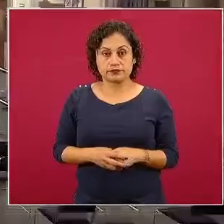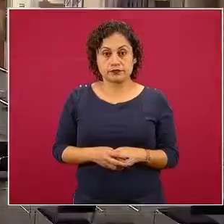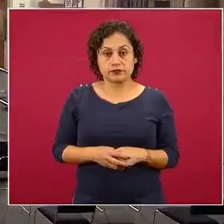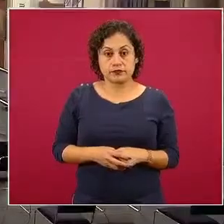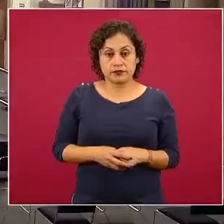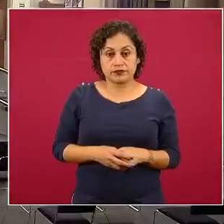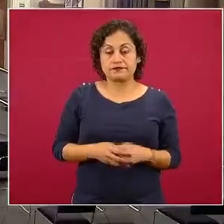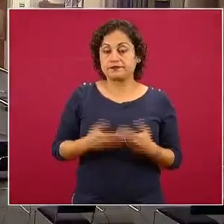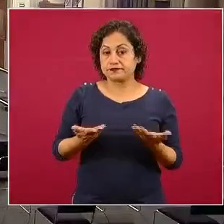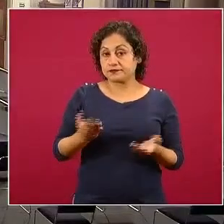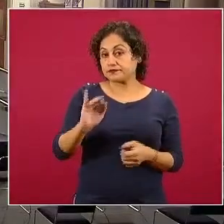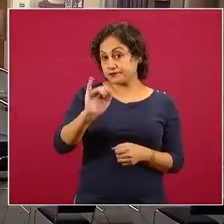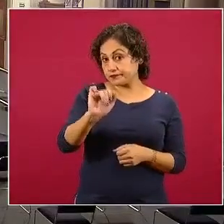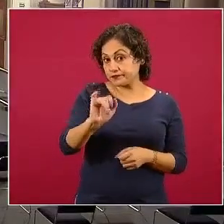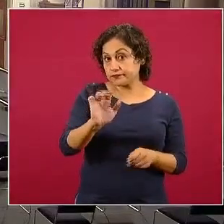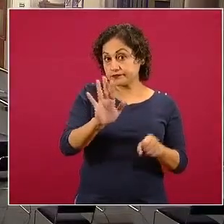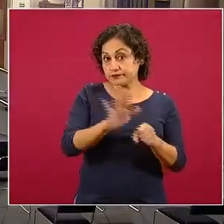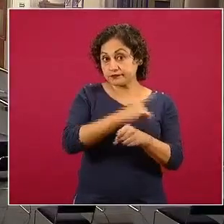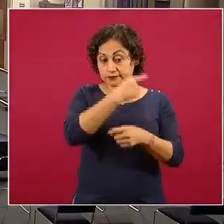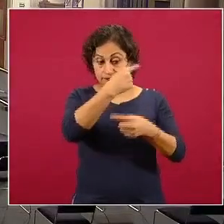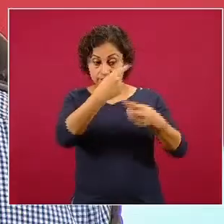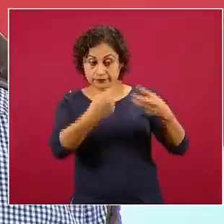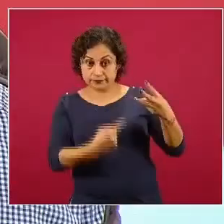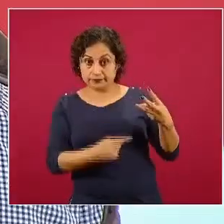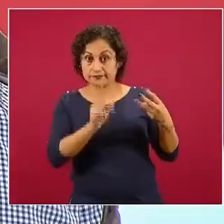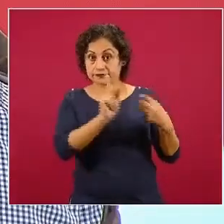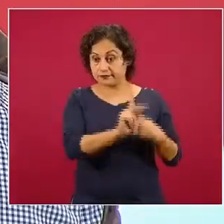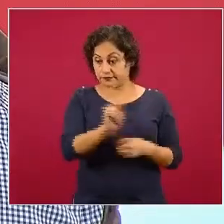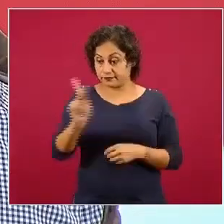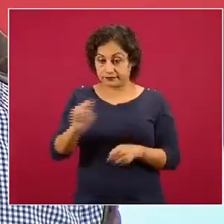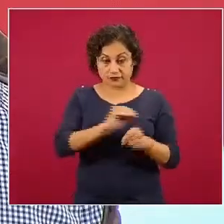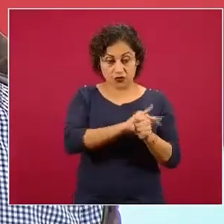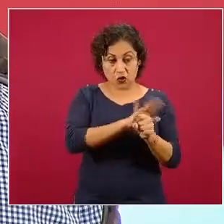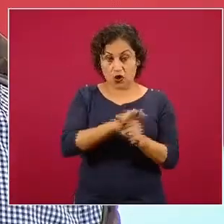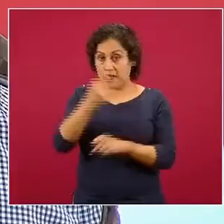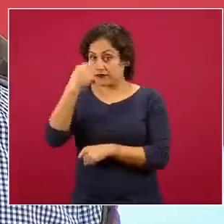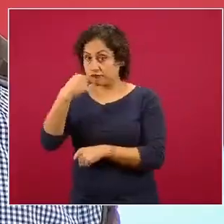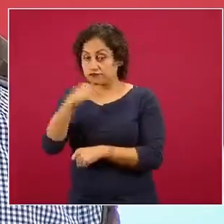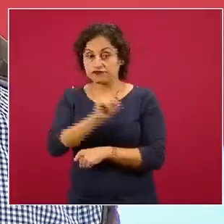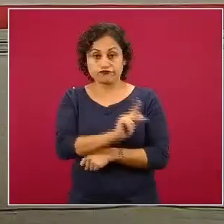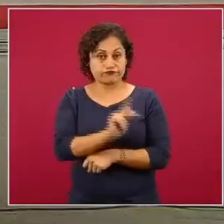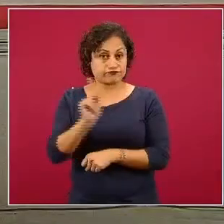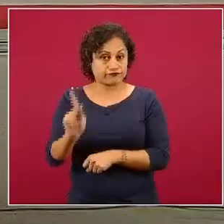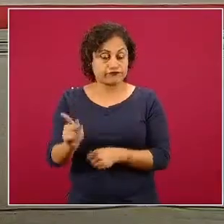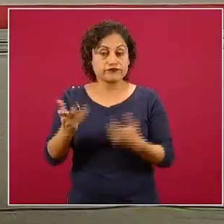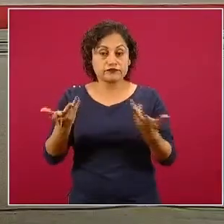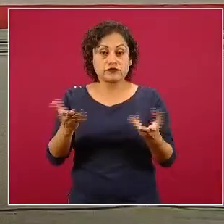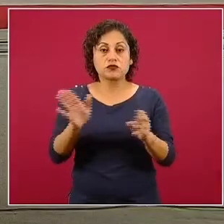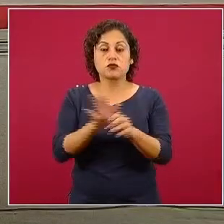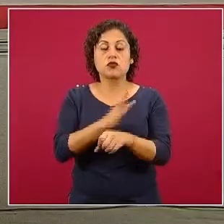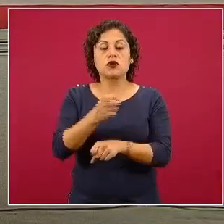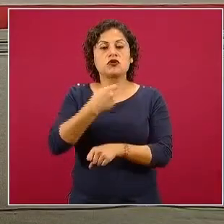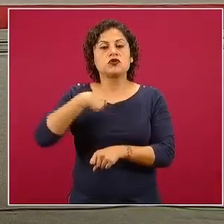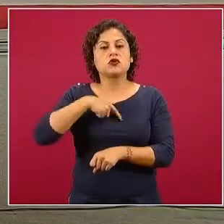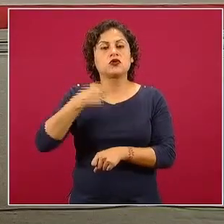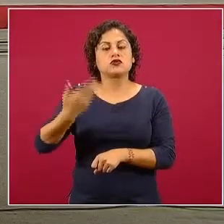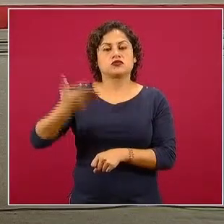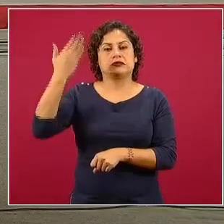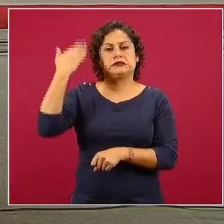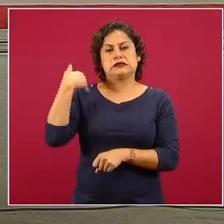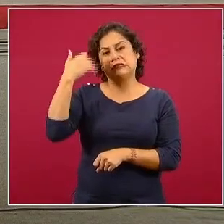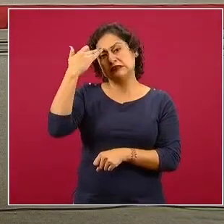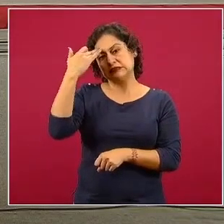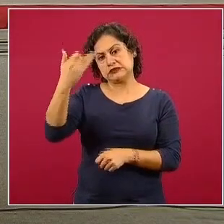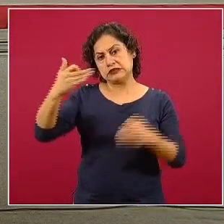Exacto, porque precisamente los signos y síntomas son muy similares. Normalmente nosotros hemos identificado en temporadas invernales